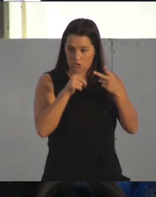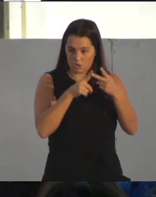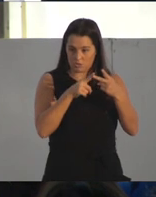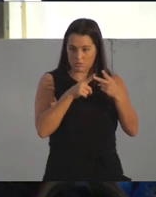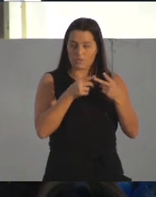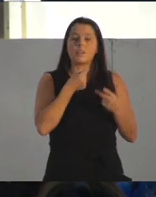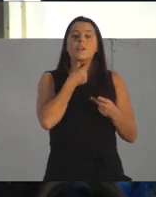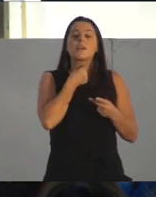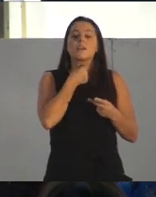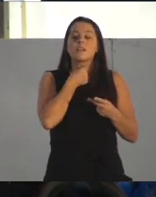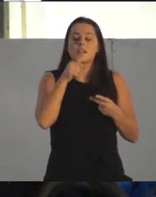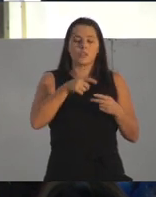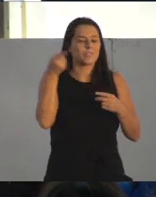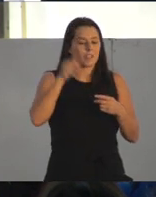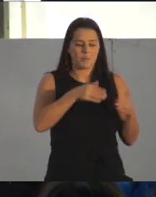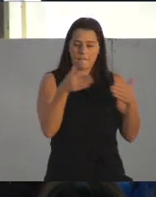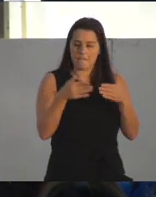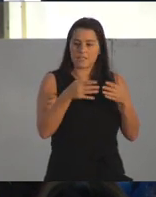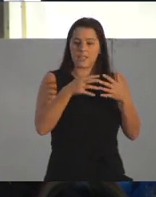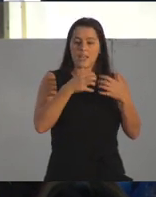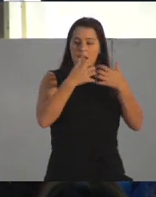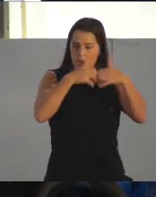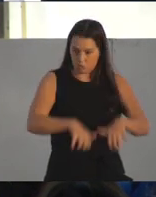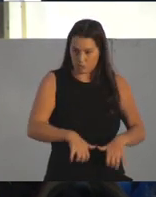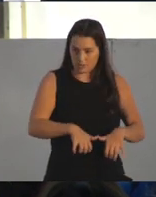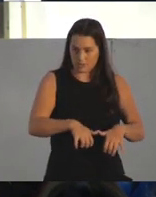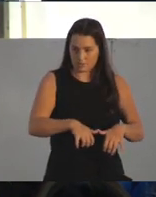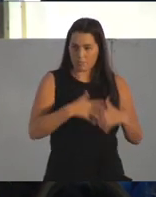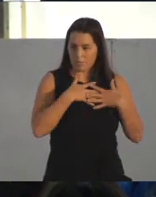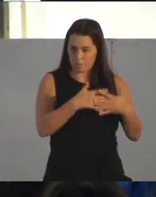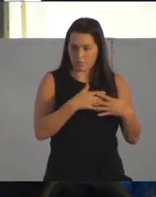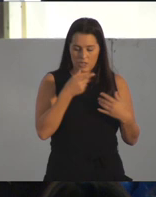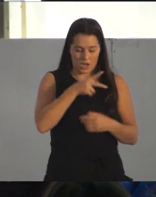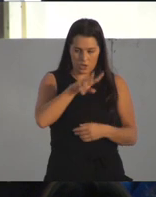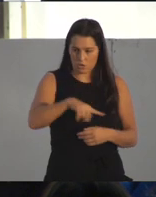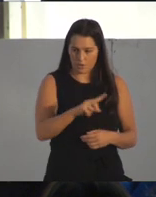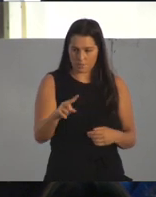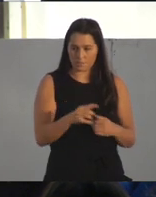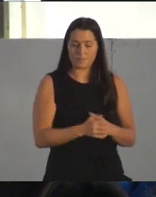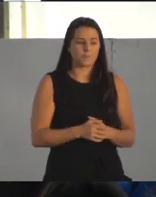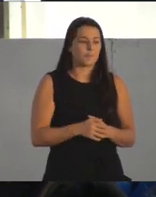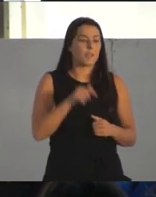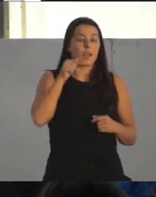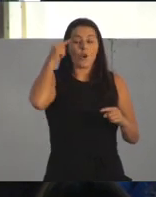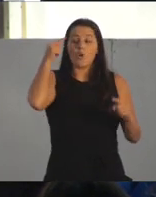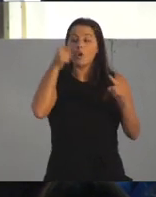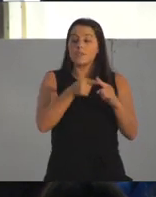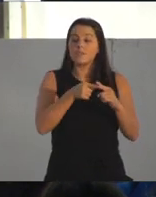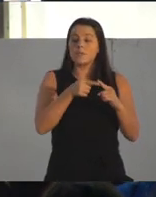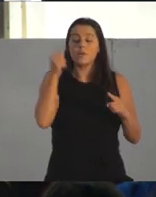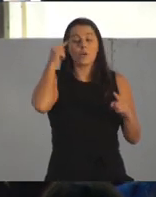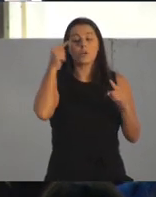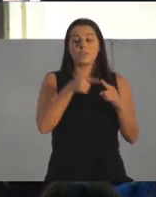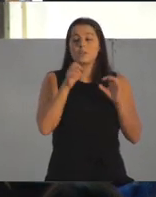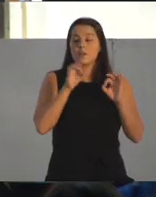es una fase automática y no voluntaria. Y la misión principal en esta fase es que el alimento pase